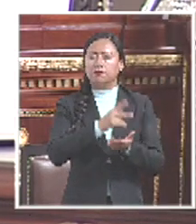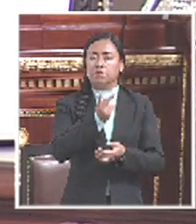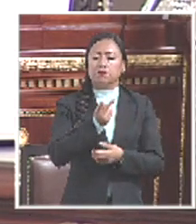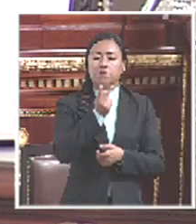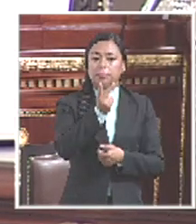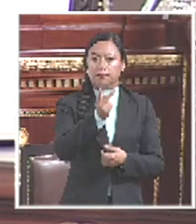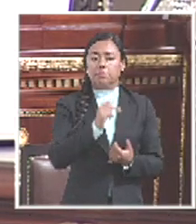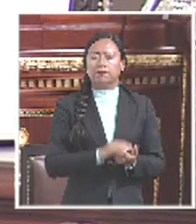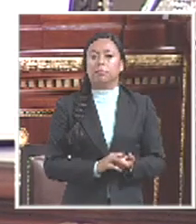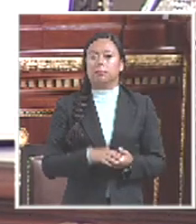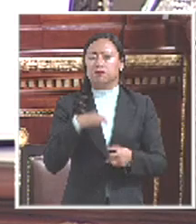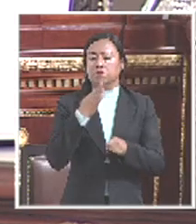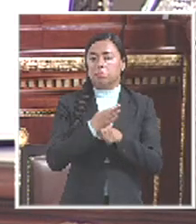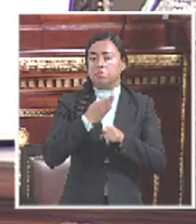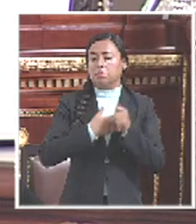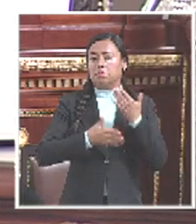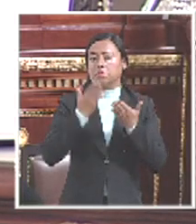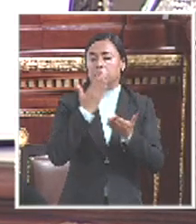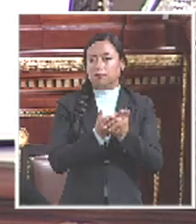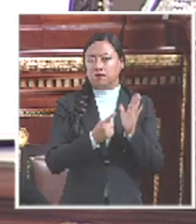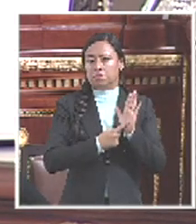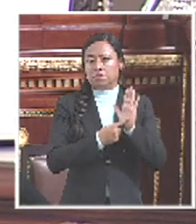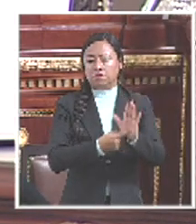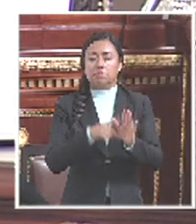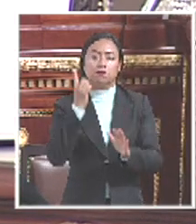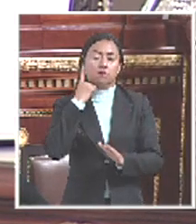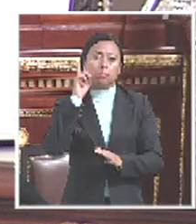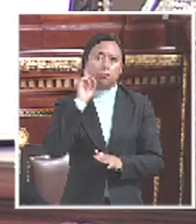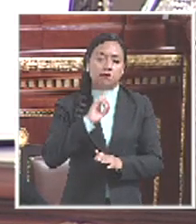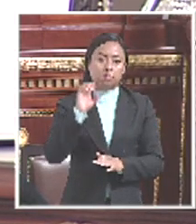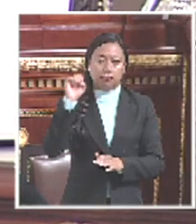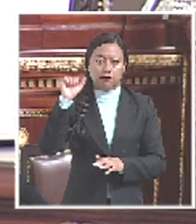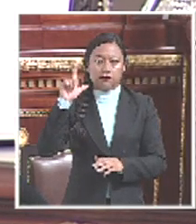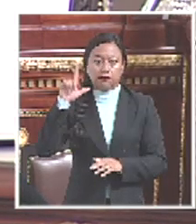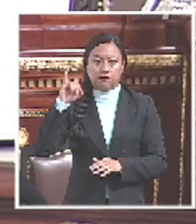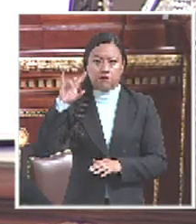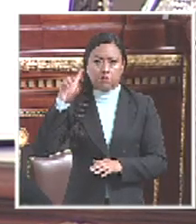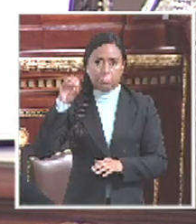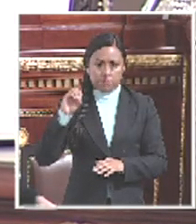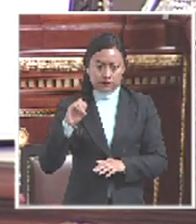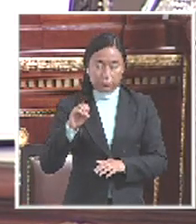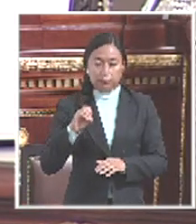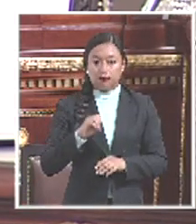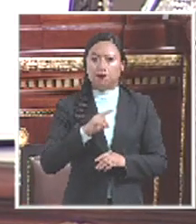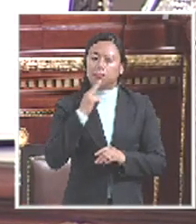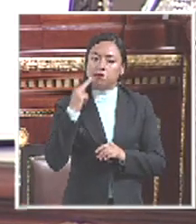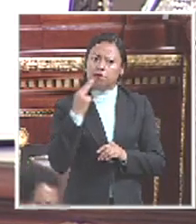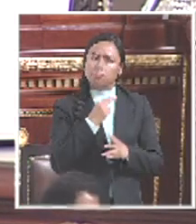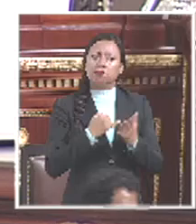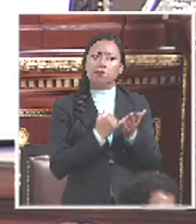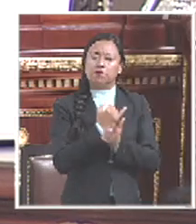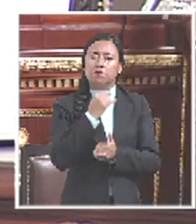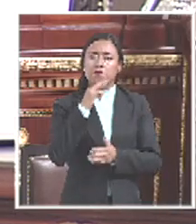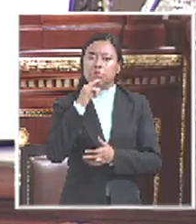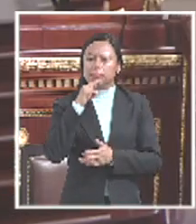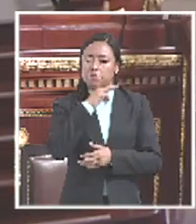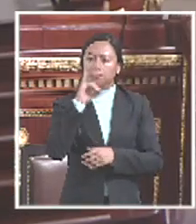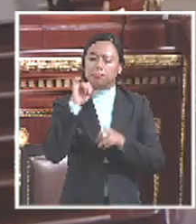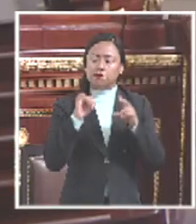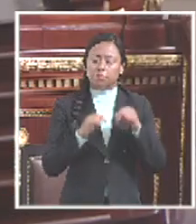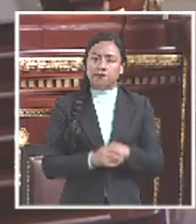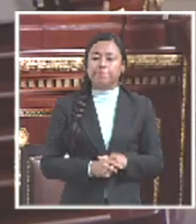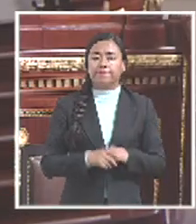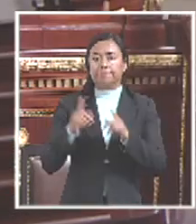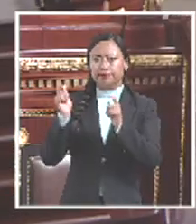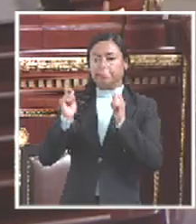Económica si la proposición presentada por la diputada María Gabriela Salido Mago se considera de urgente y obvia resolución.